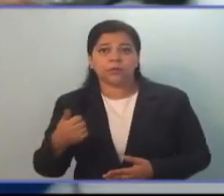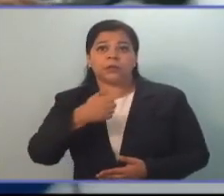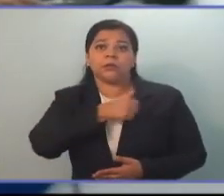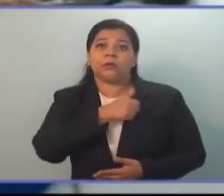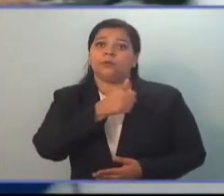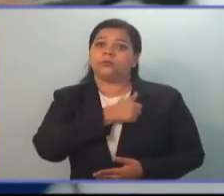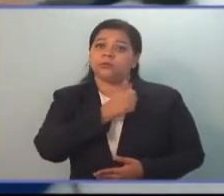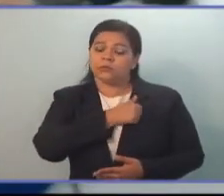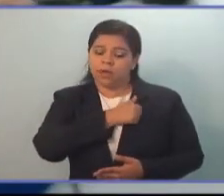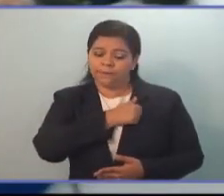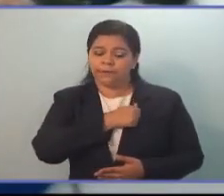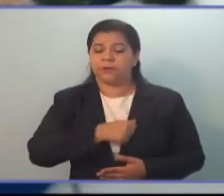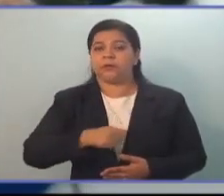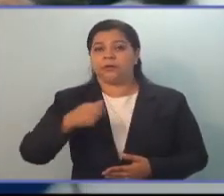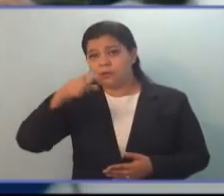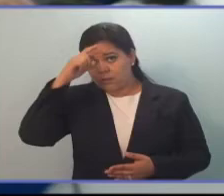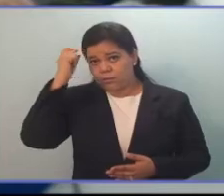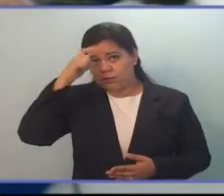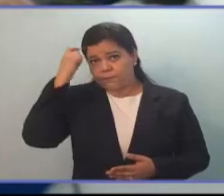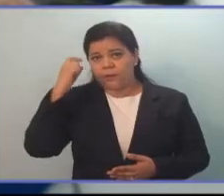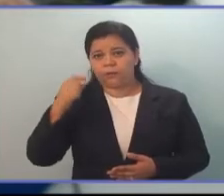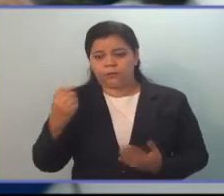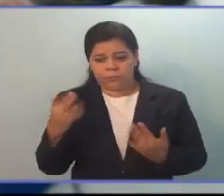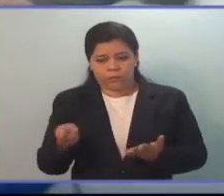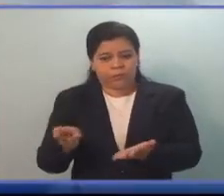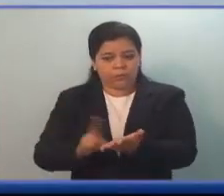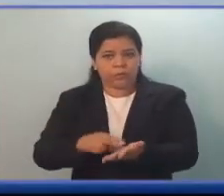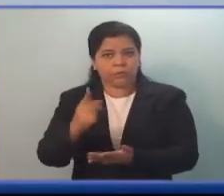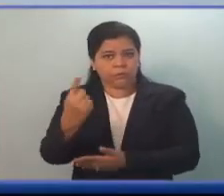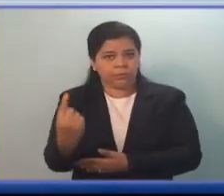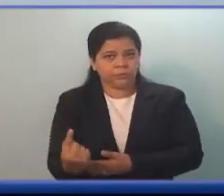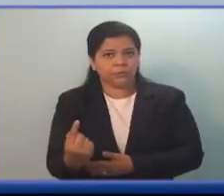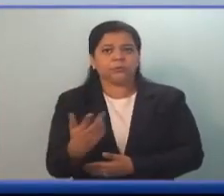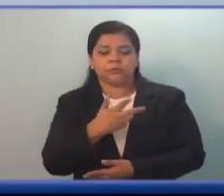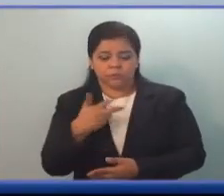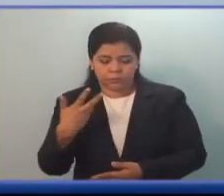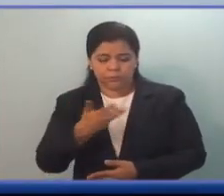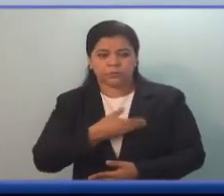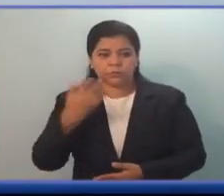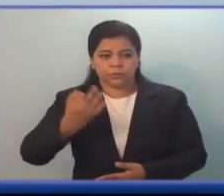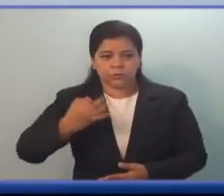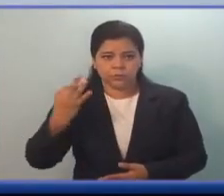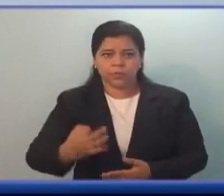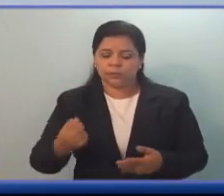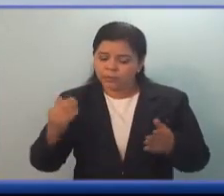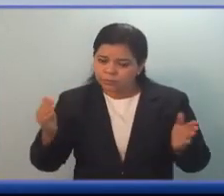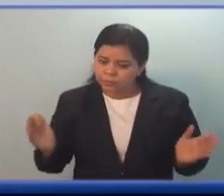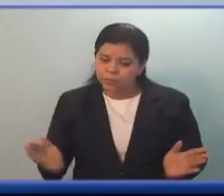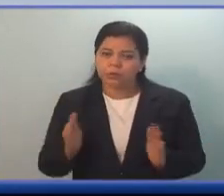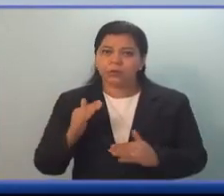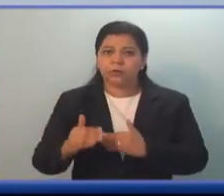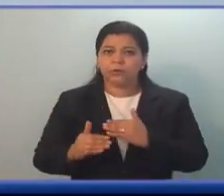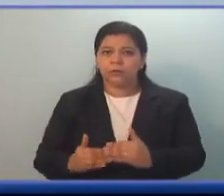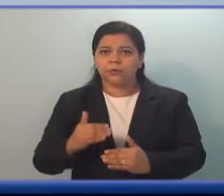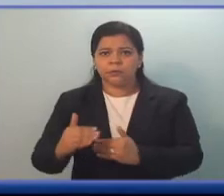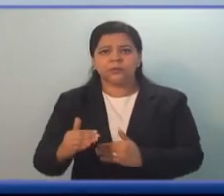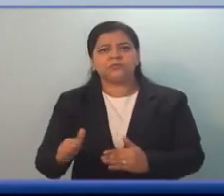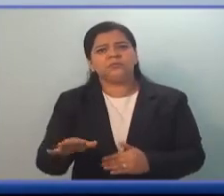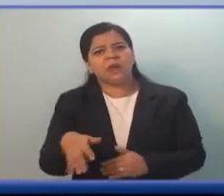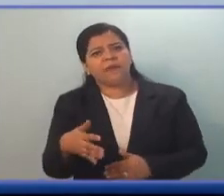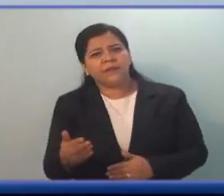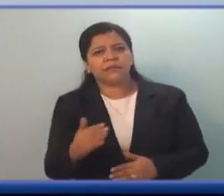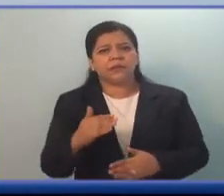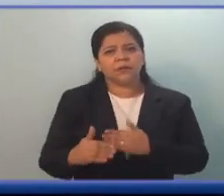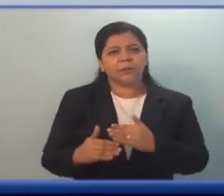responsabilidad en el trabajo. Cuando se va a contratar a alguien, pues también tomar en cuenta e insistir en esos procesos, que muchas veces los